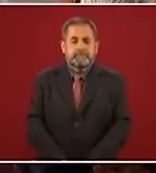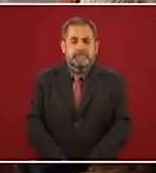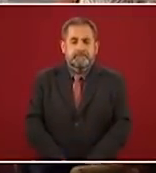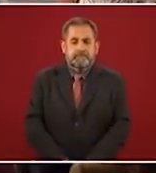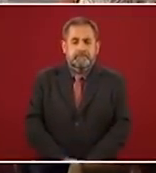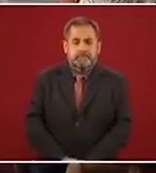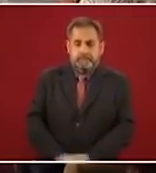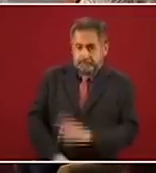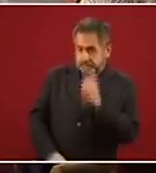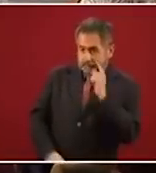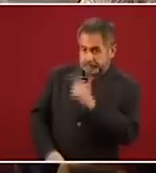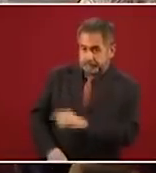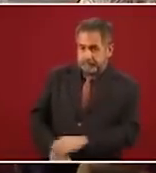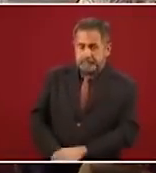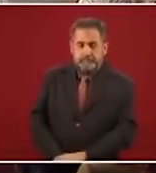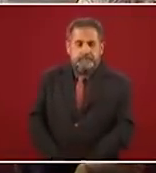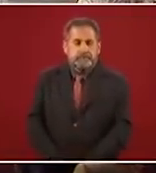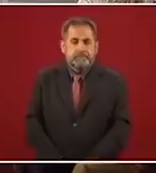Miren,